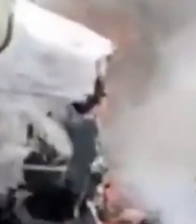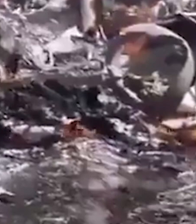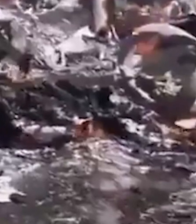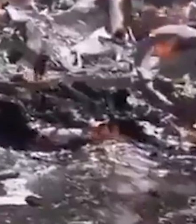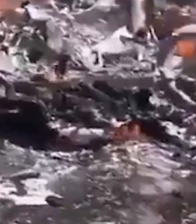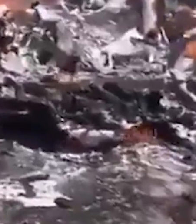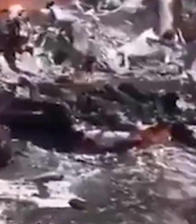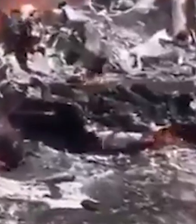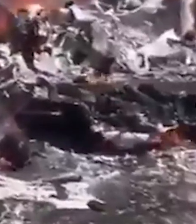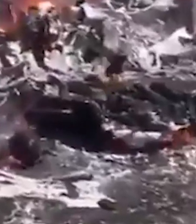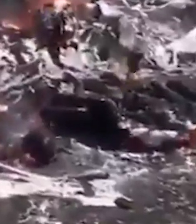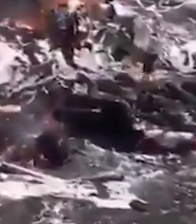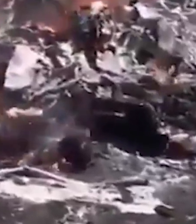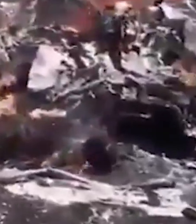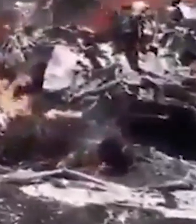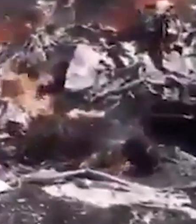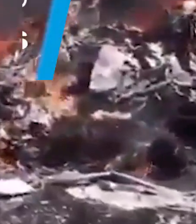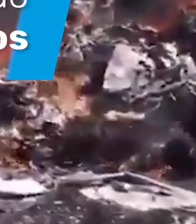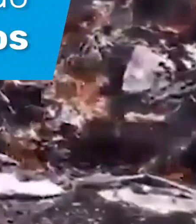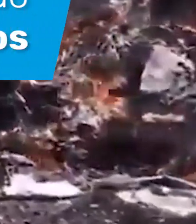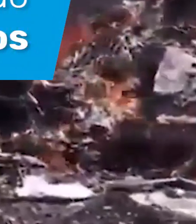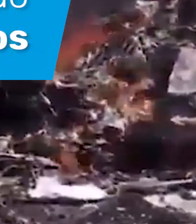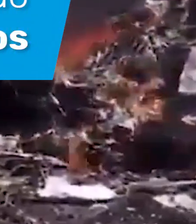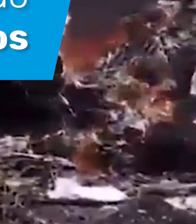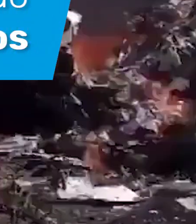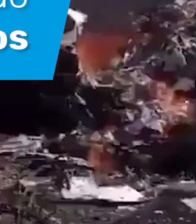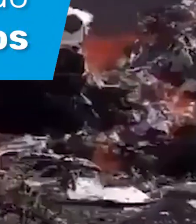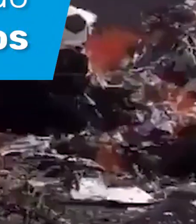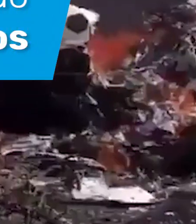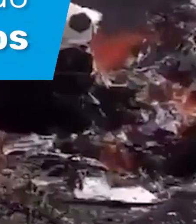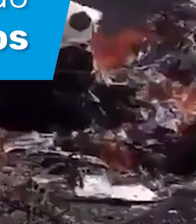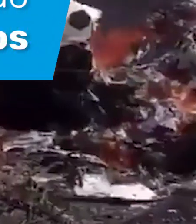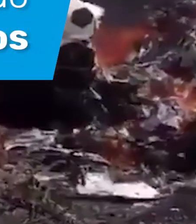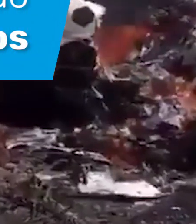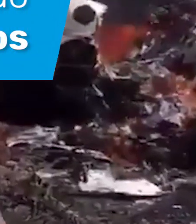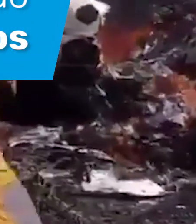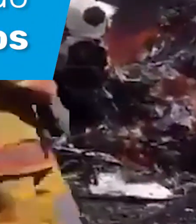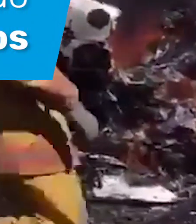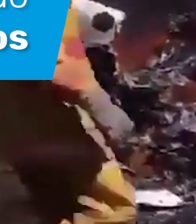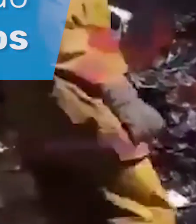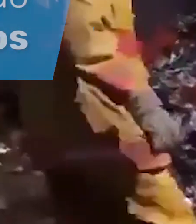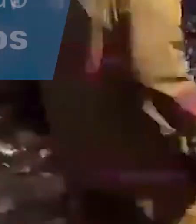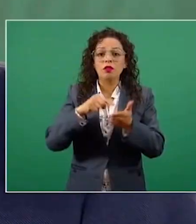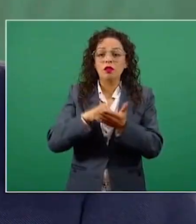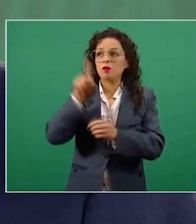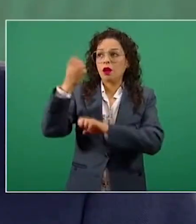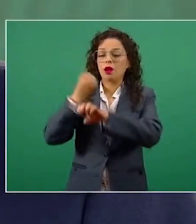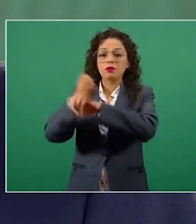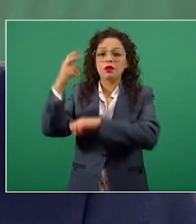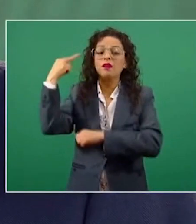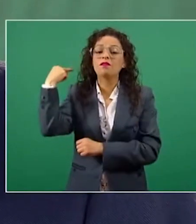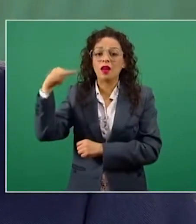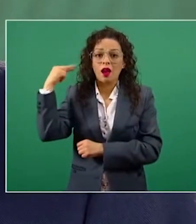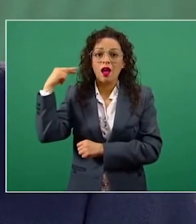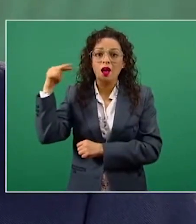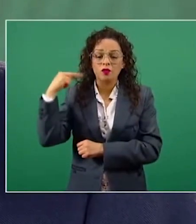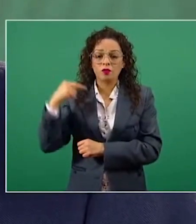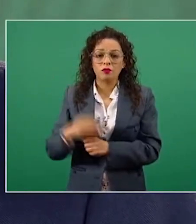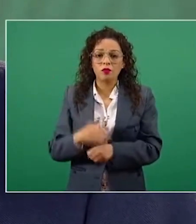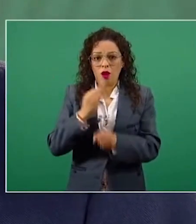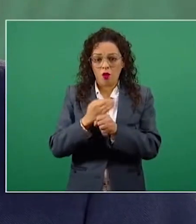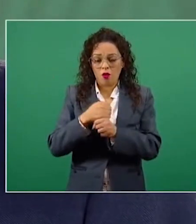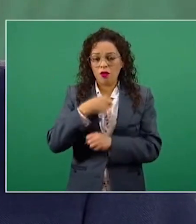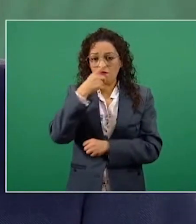de agua. Sin embargo, la Sedena confirmó que el accidente dejó un saldo de 6 militares fallecidos. Recuerdo aquí sus